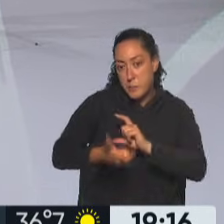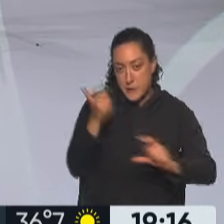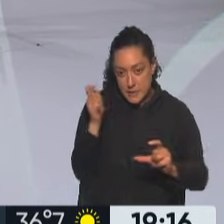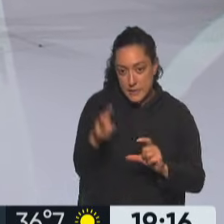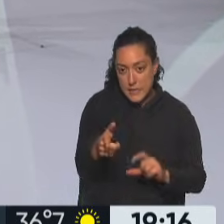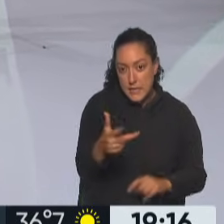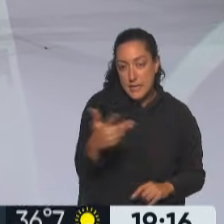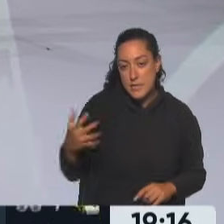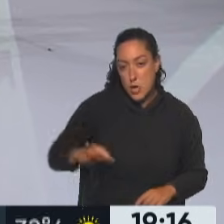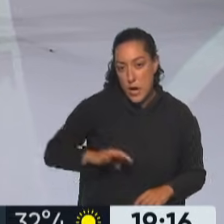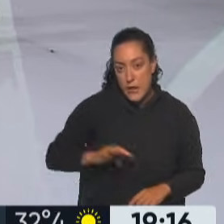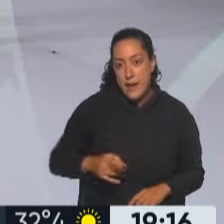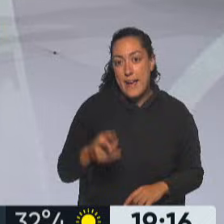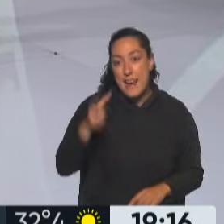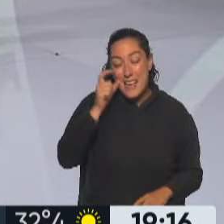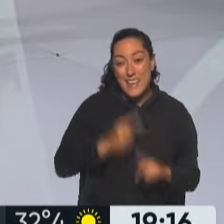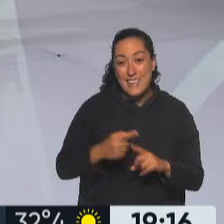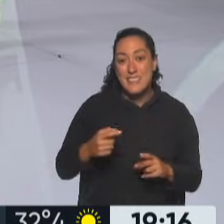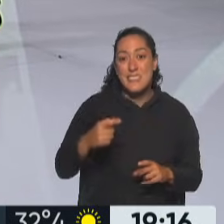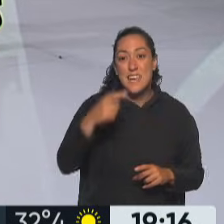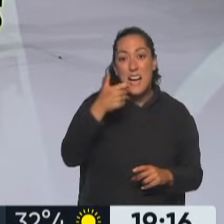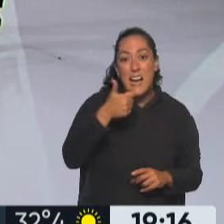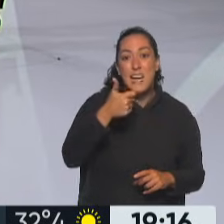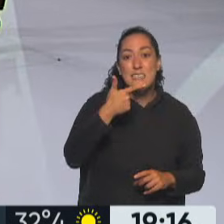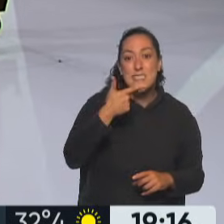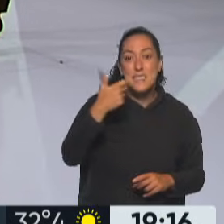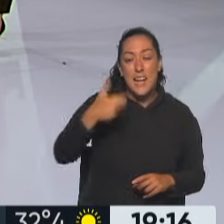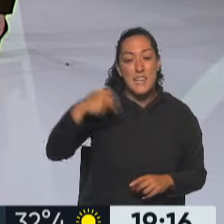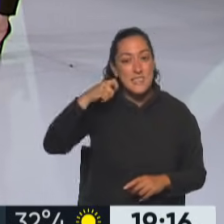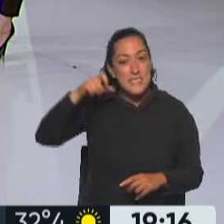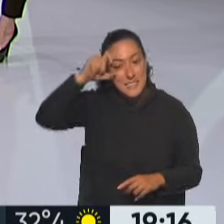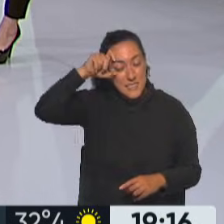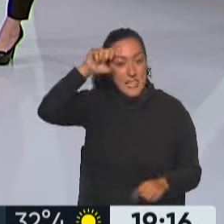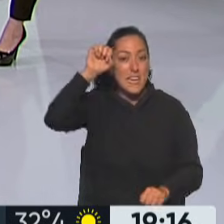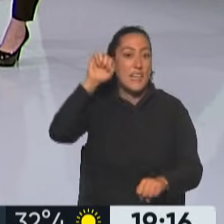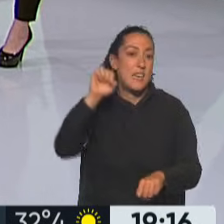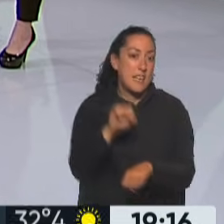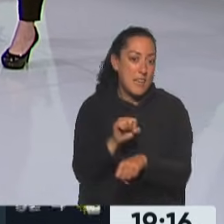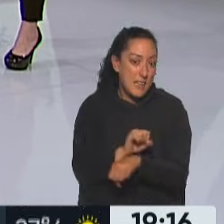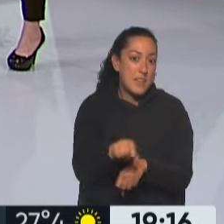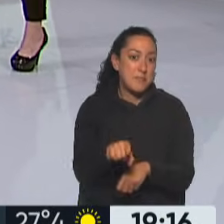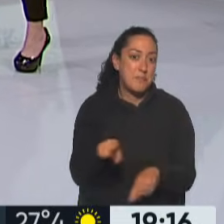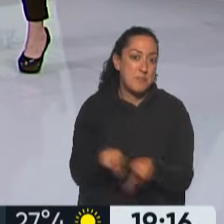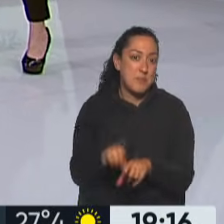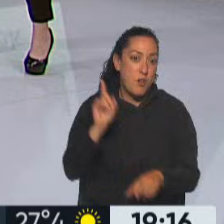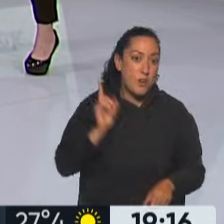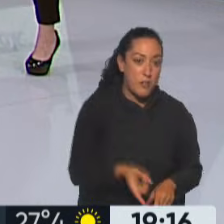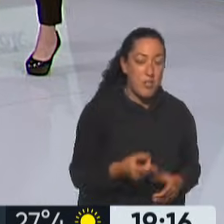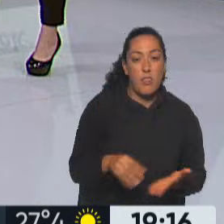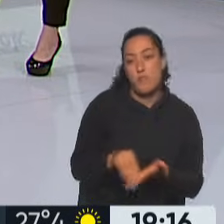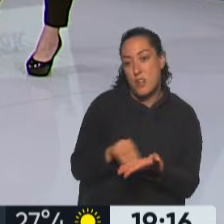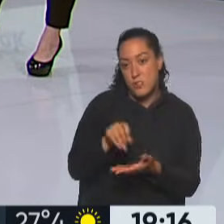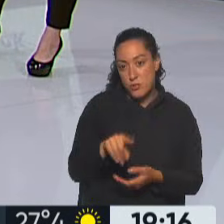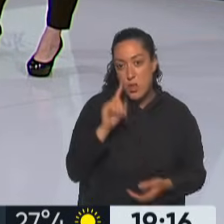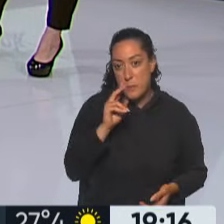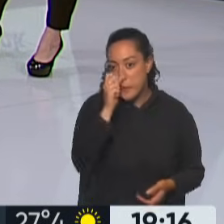uno de los defensores principales de Julian Assange, el fundador de Wikileaks y quien negoció además el acuerdo en el 2024 con